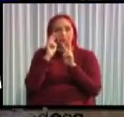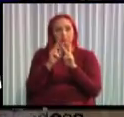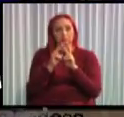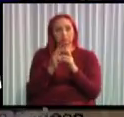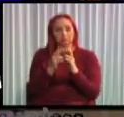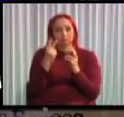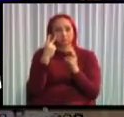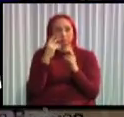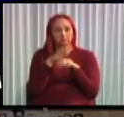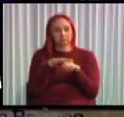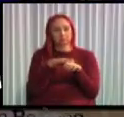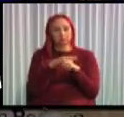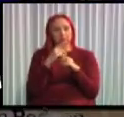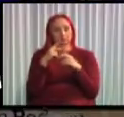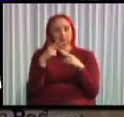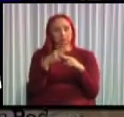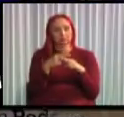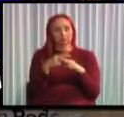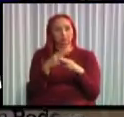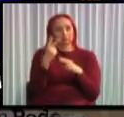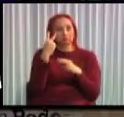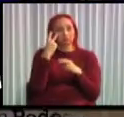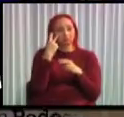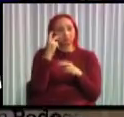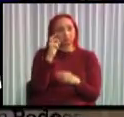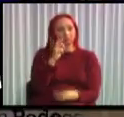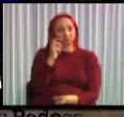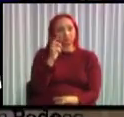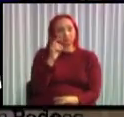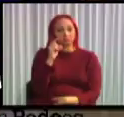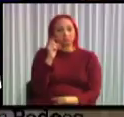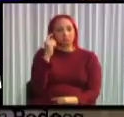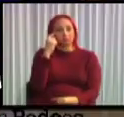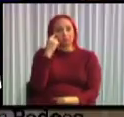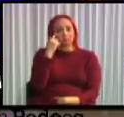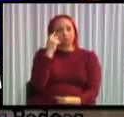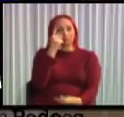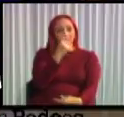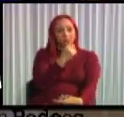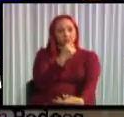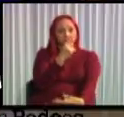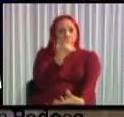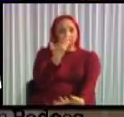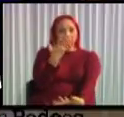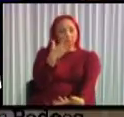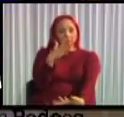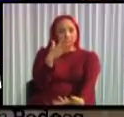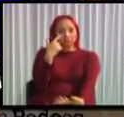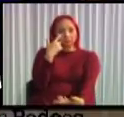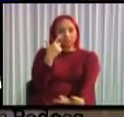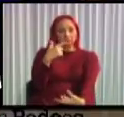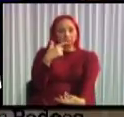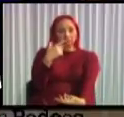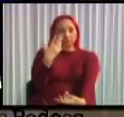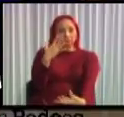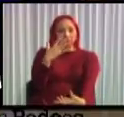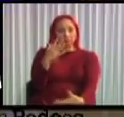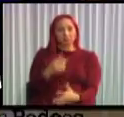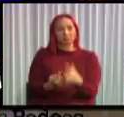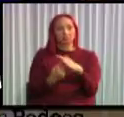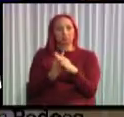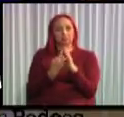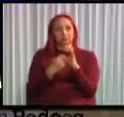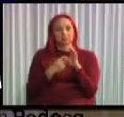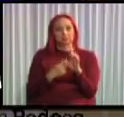Vamos a ver, perdón, perdón que lo interrumpa. Pero necesito correr. Vamos a ver, ustedes, ¿qué tan buenos son con las series? ¿Qué tantas